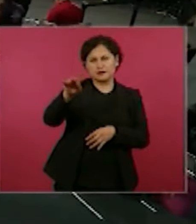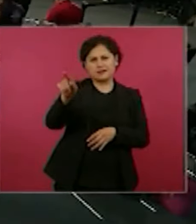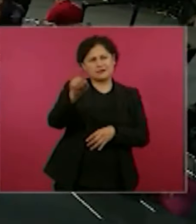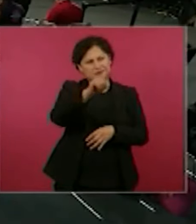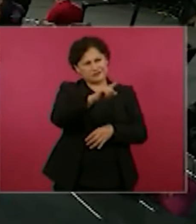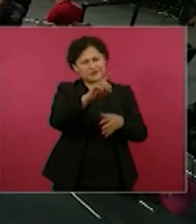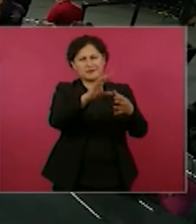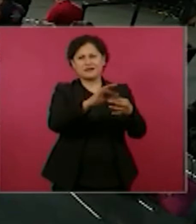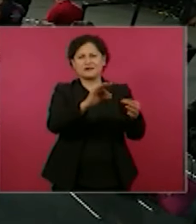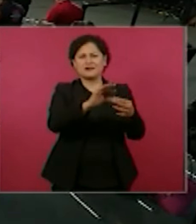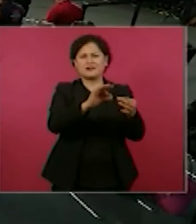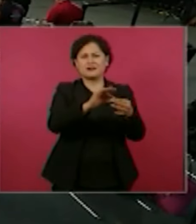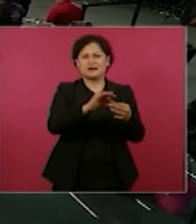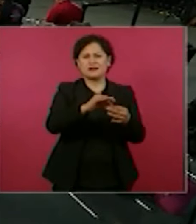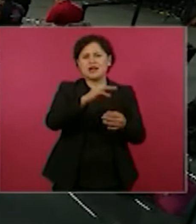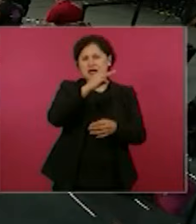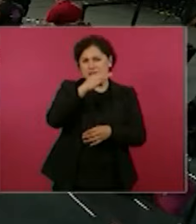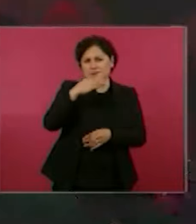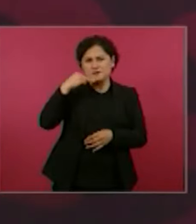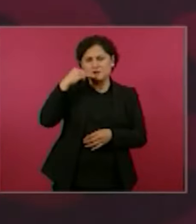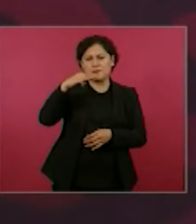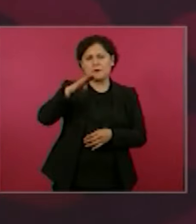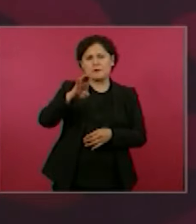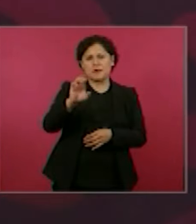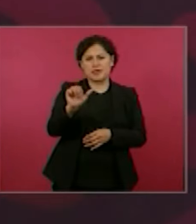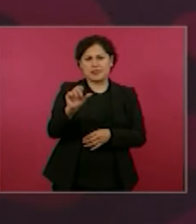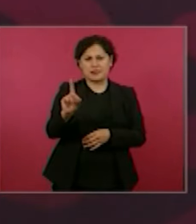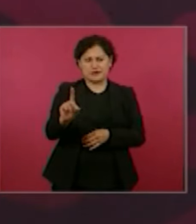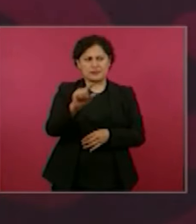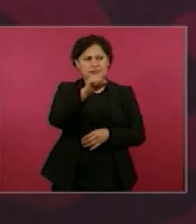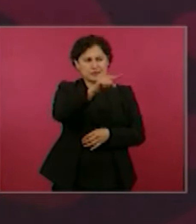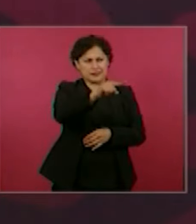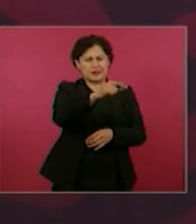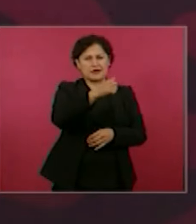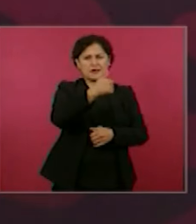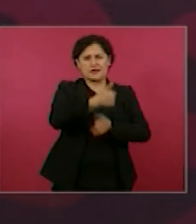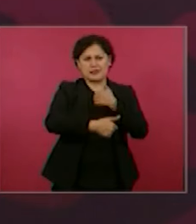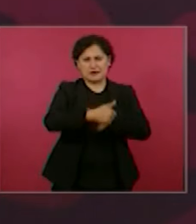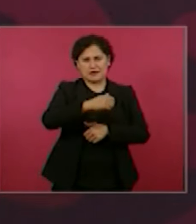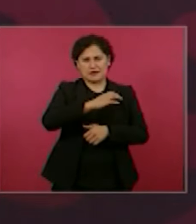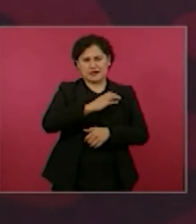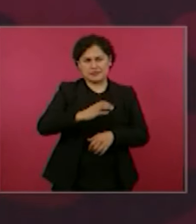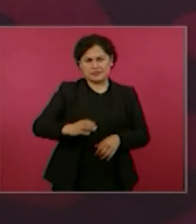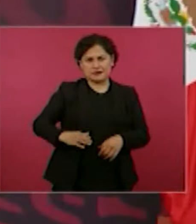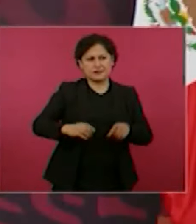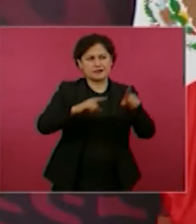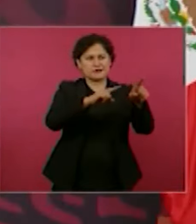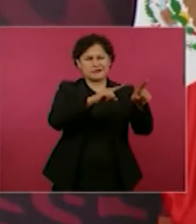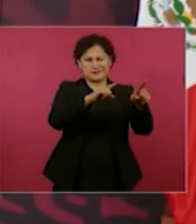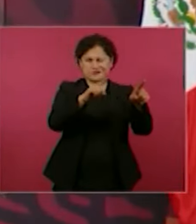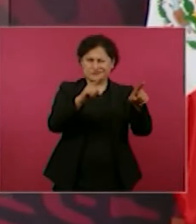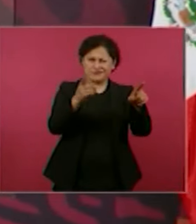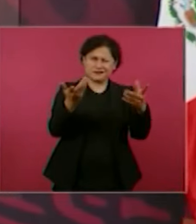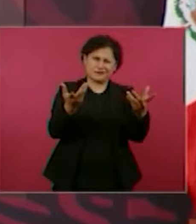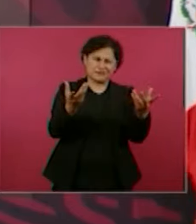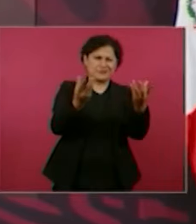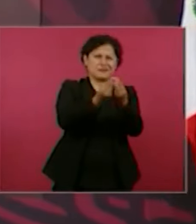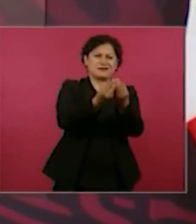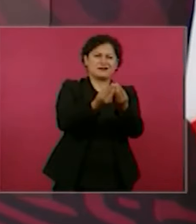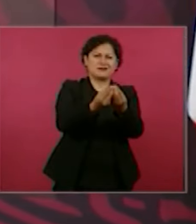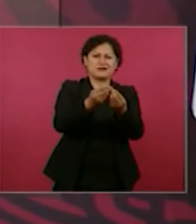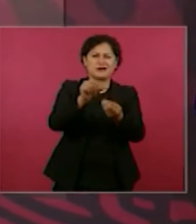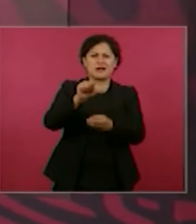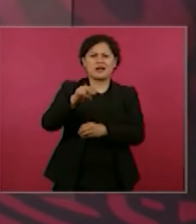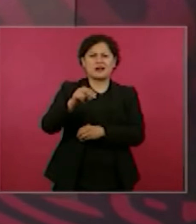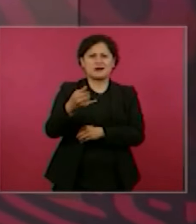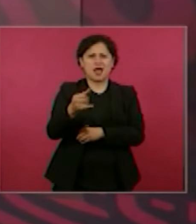es, ¿no? O sea, no... A menos que la elección presidencial sea nada más en Jalisco, lo cual no es cierto. Sí, o en Nuevo León. Oye,